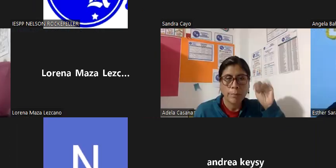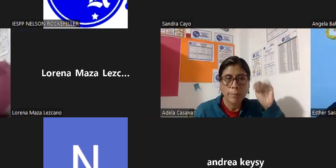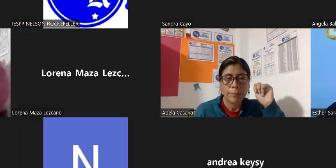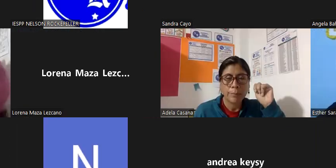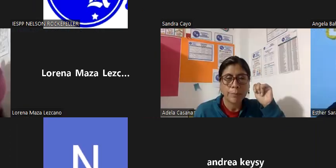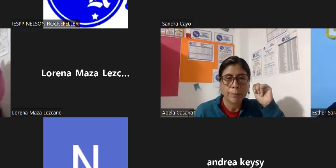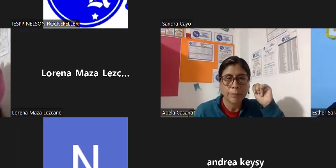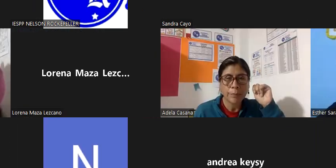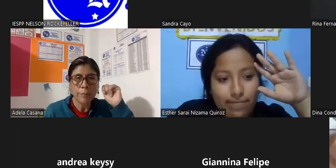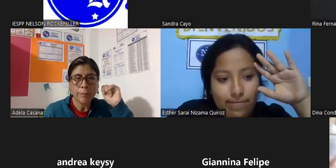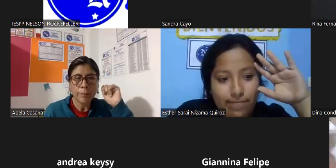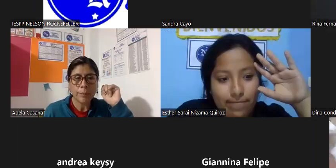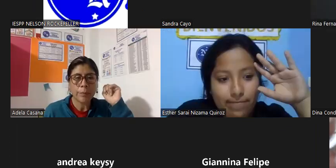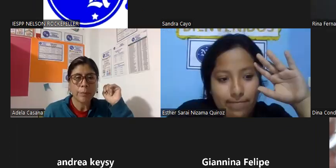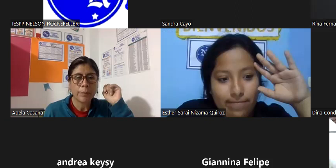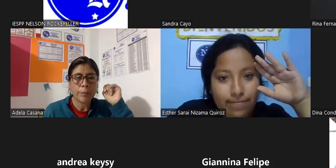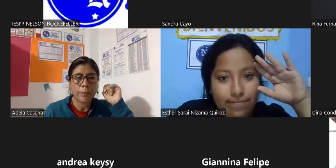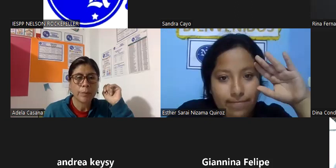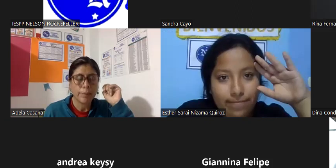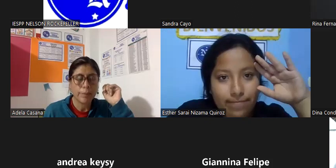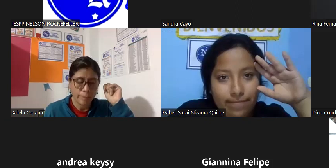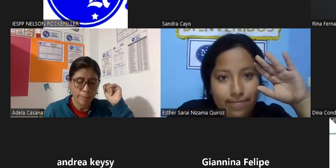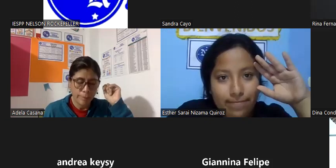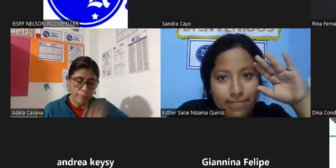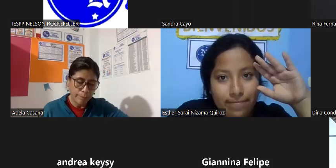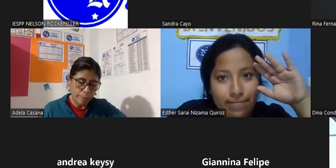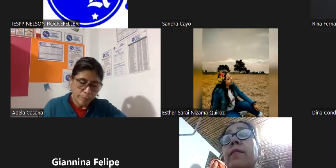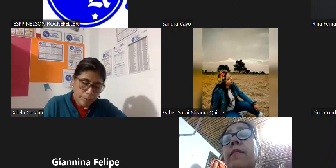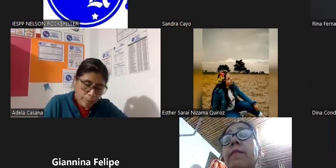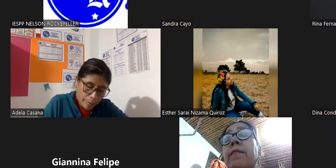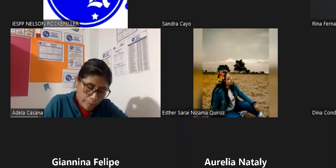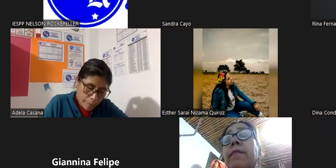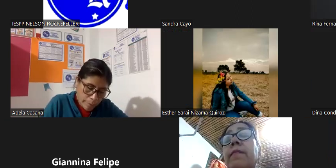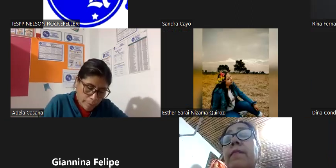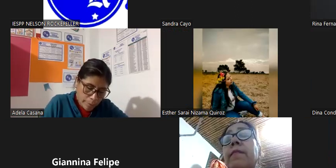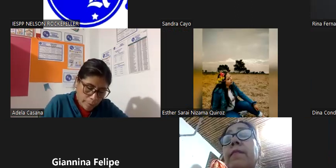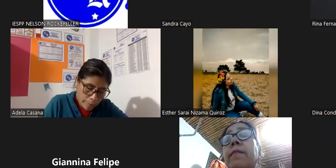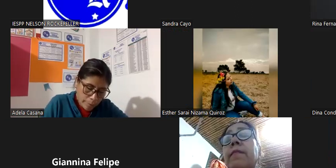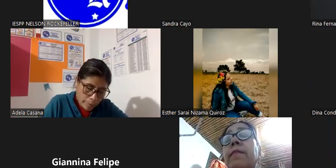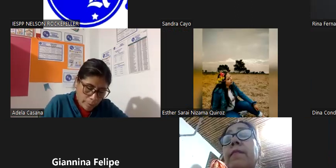Buenas noches. Gracias, mis. Buenas noches.